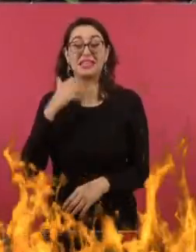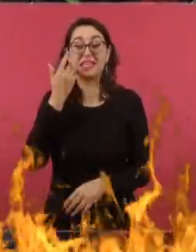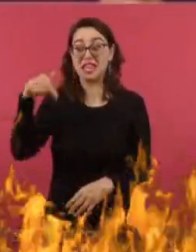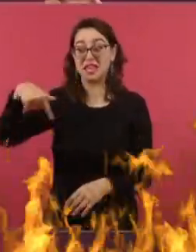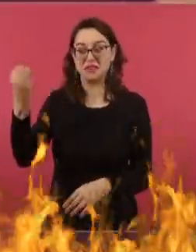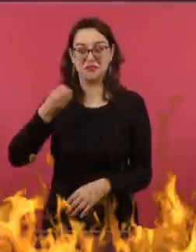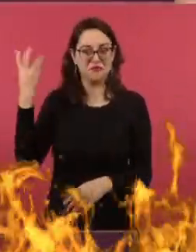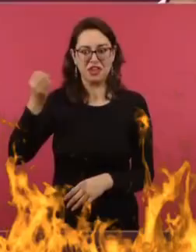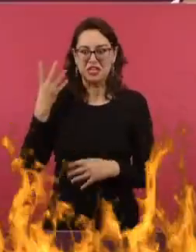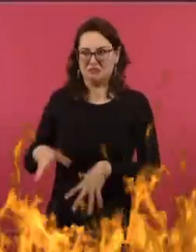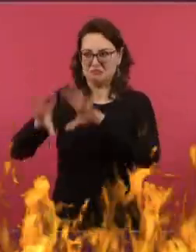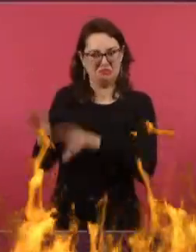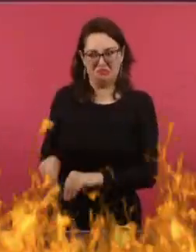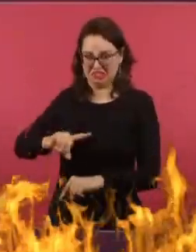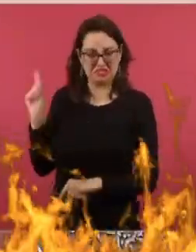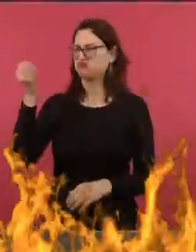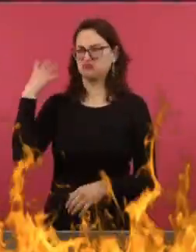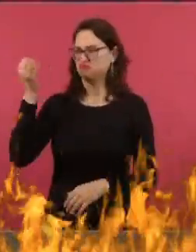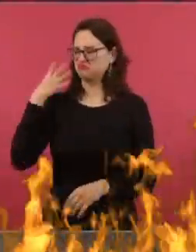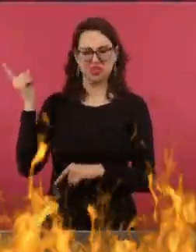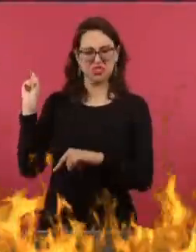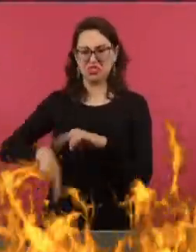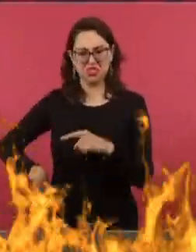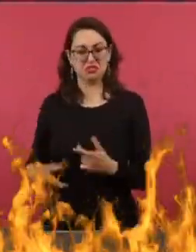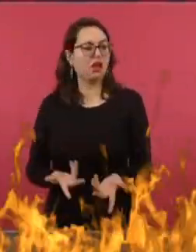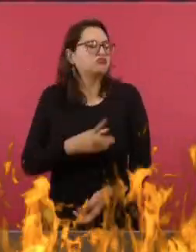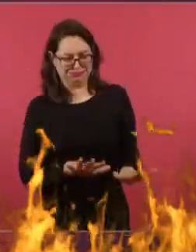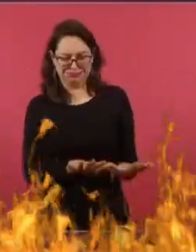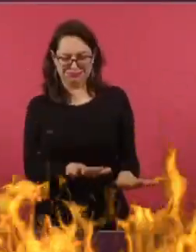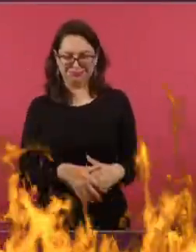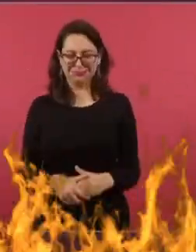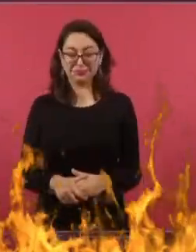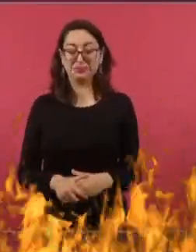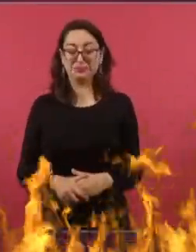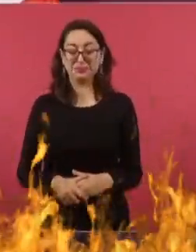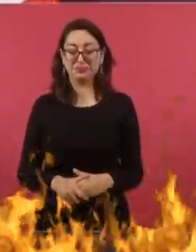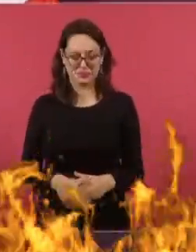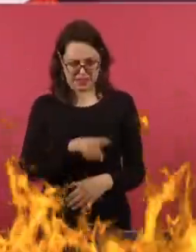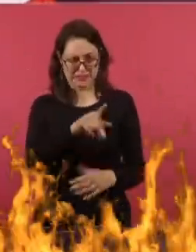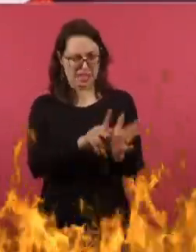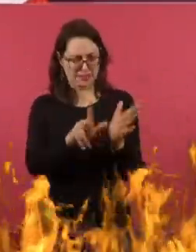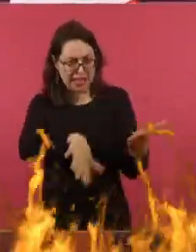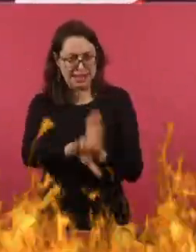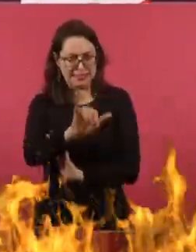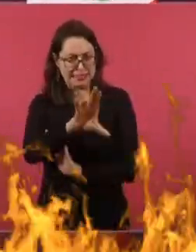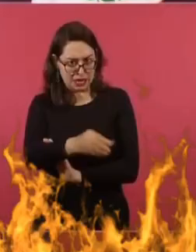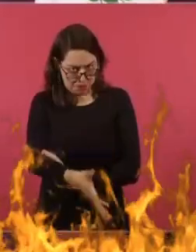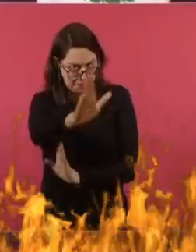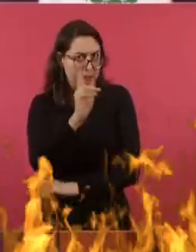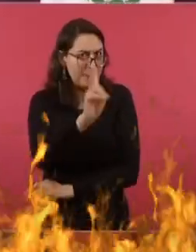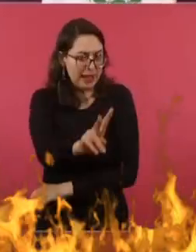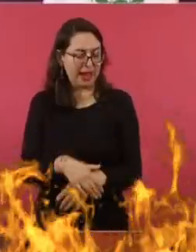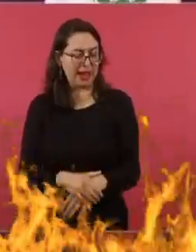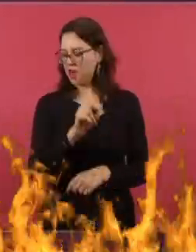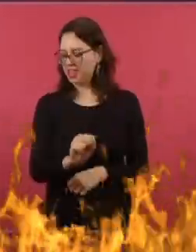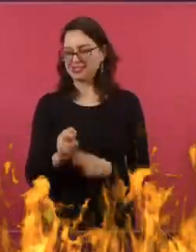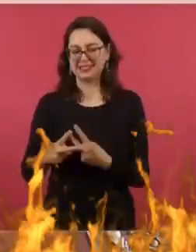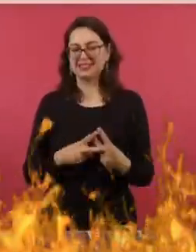existieran las mañaneras. Primo hermano, no la veas. Reforma, ¿sí? Escucha a Ciro, a la señora